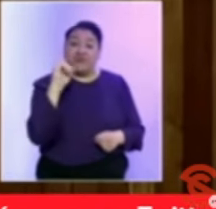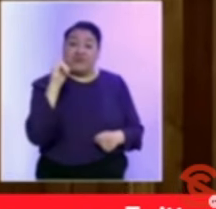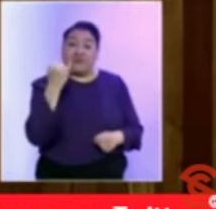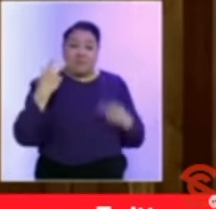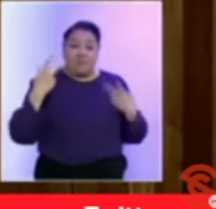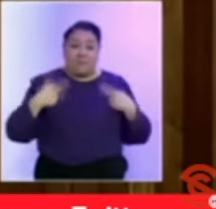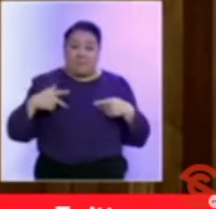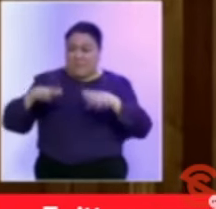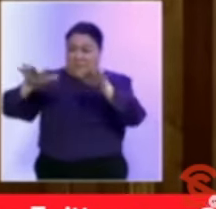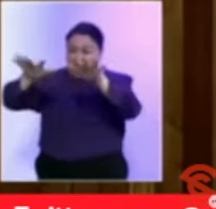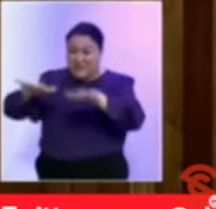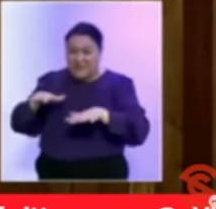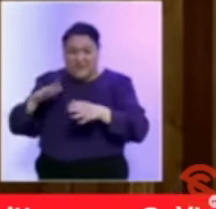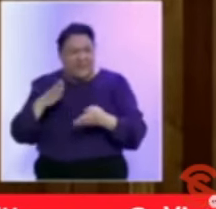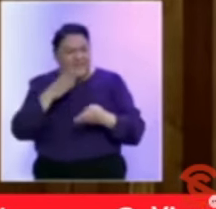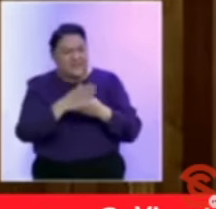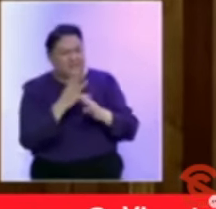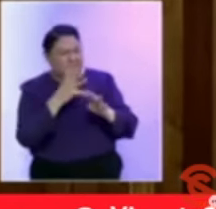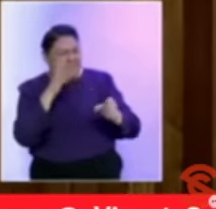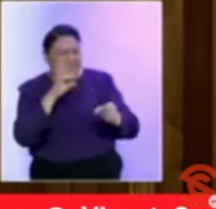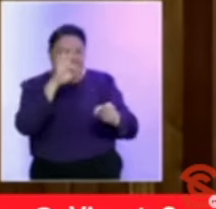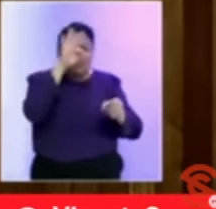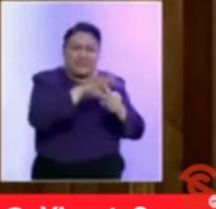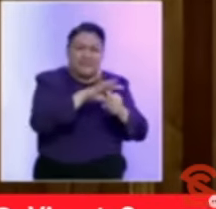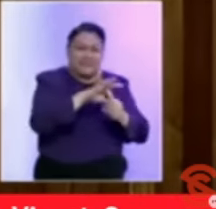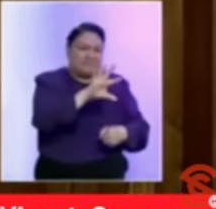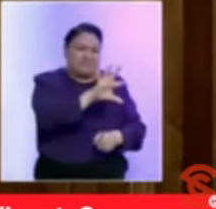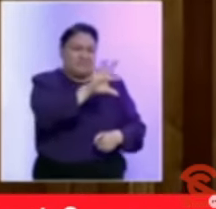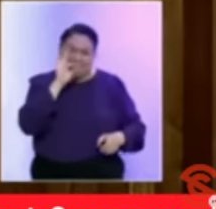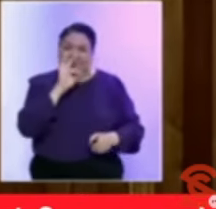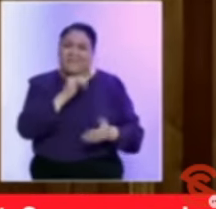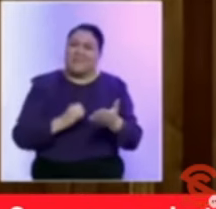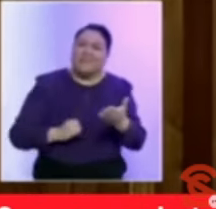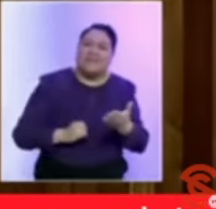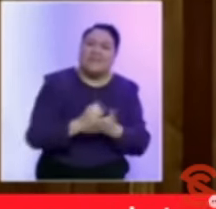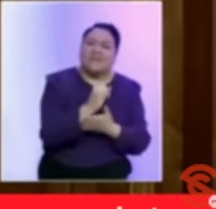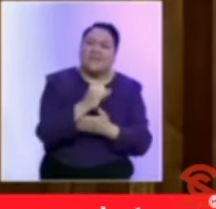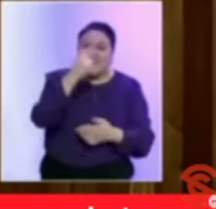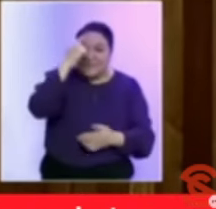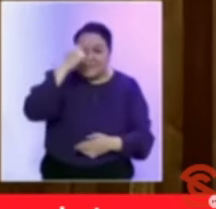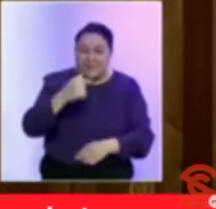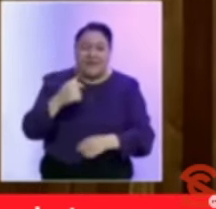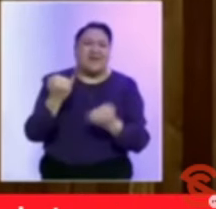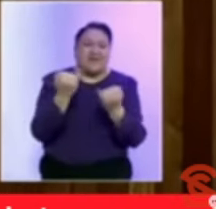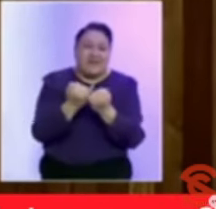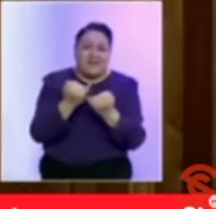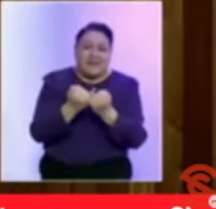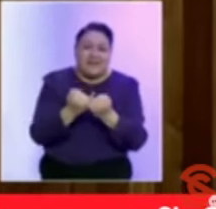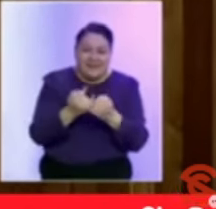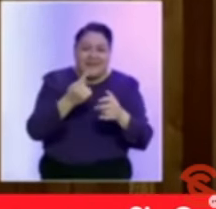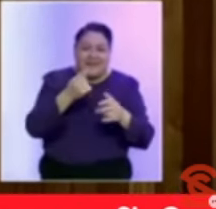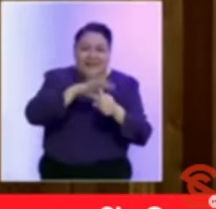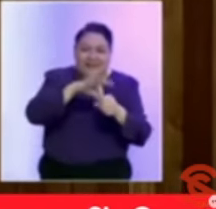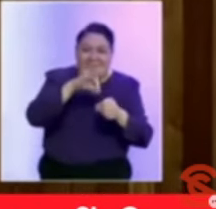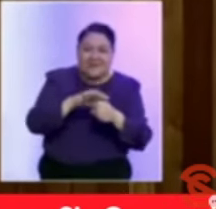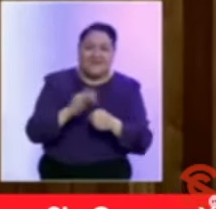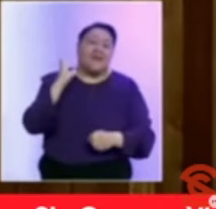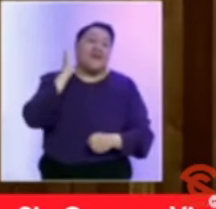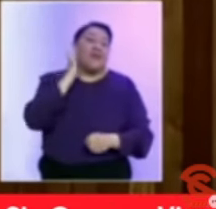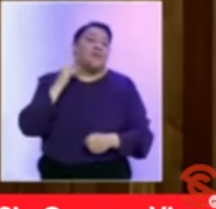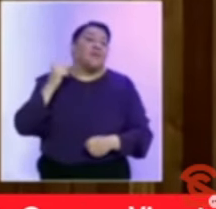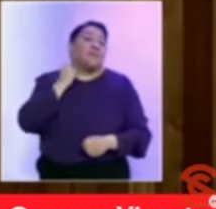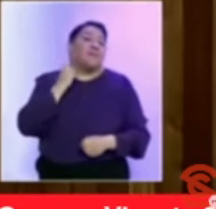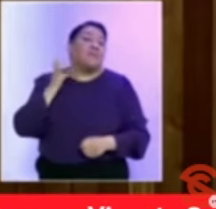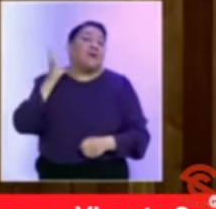México también plasmó su voluntad para la composición del Congreso de La Unión y es Clara la